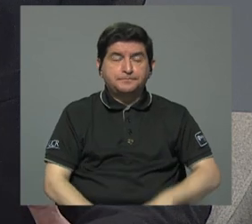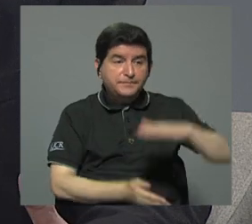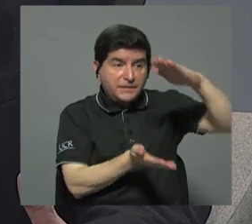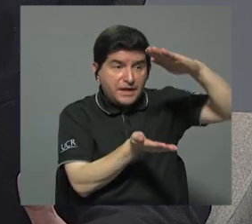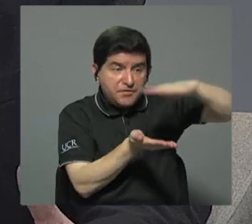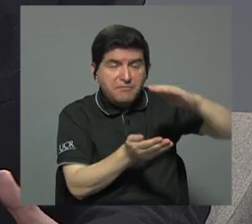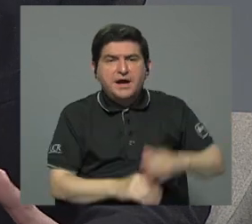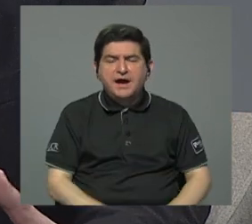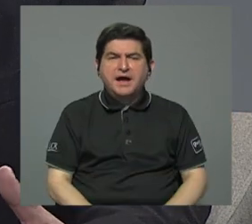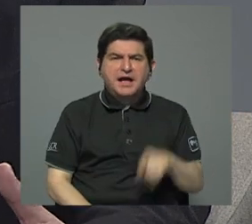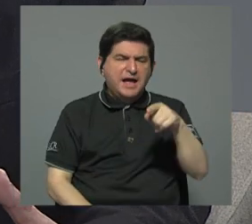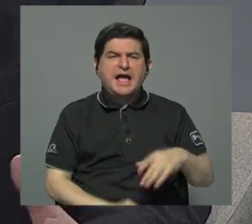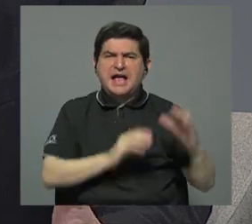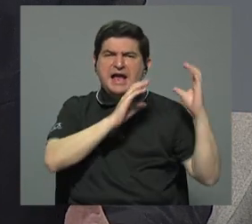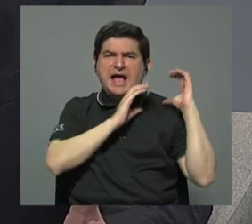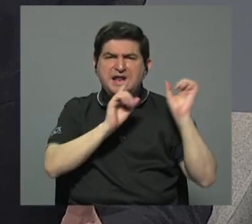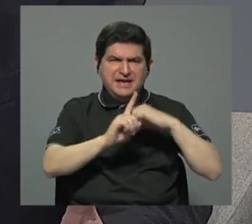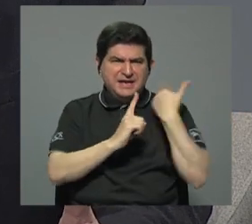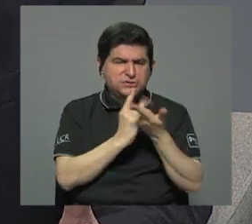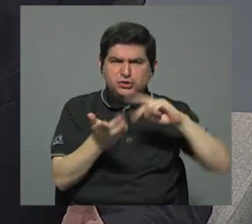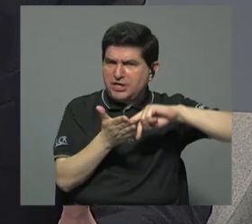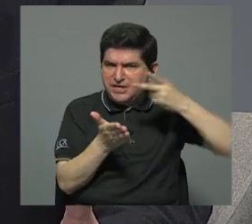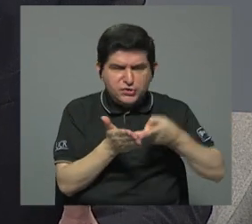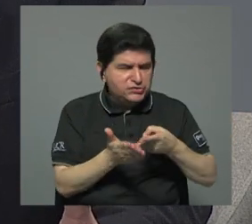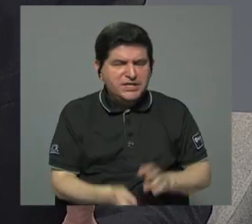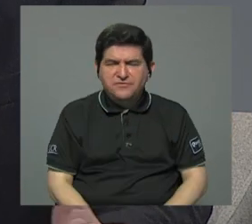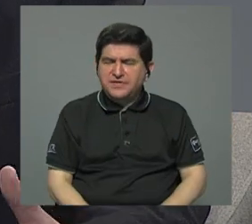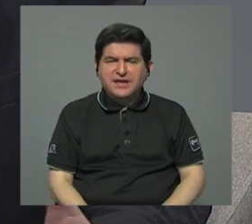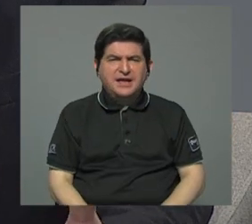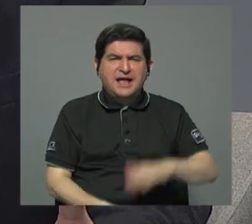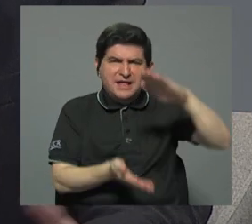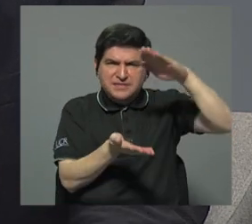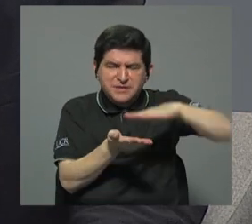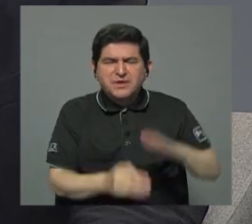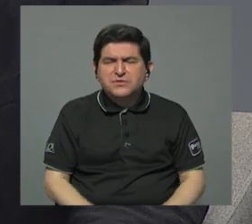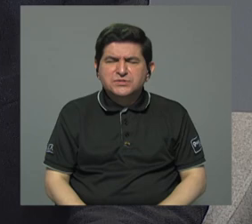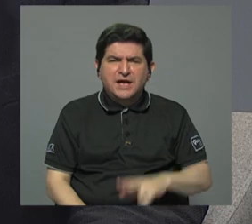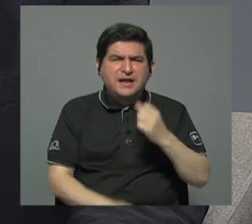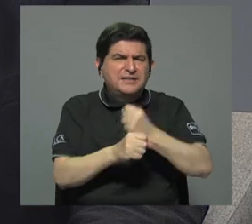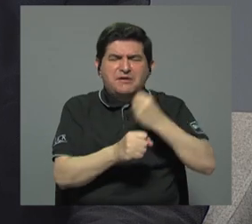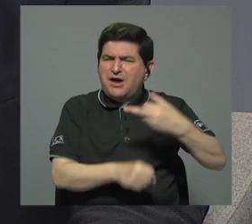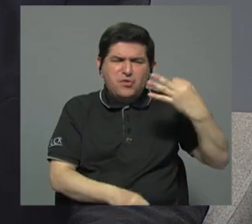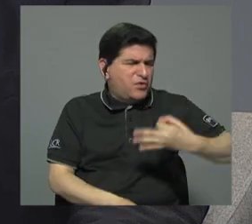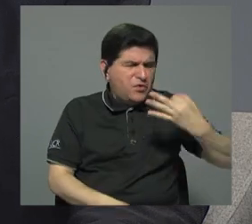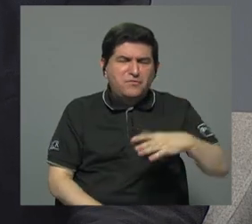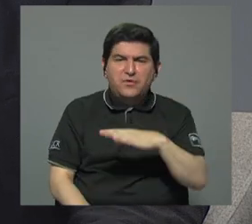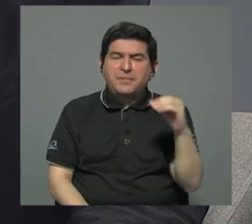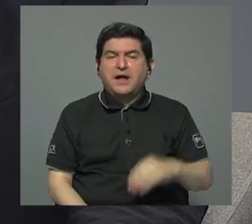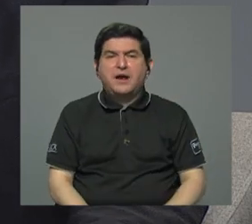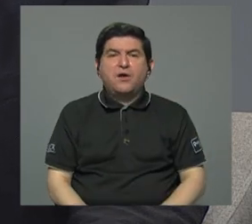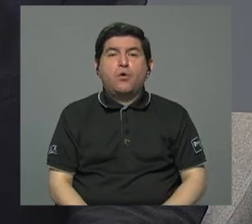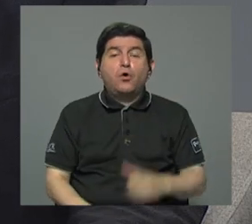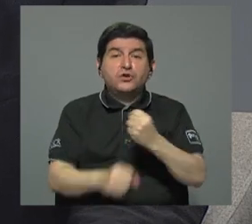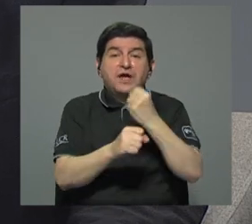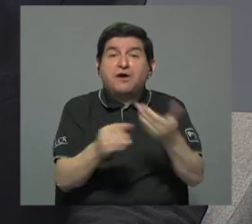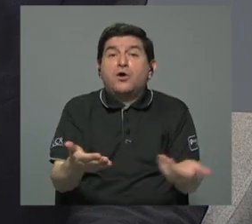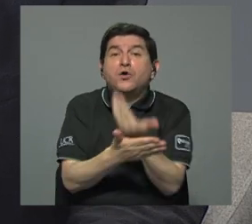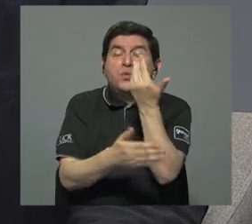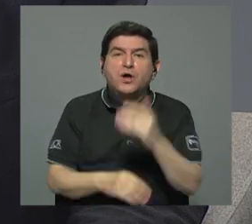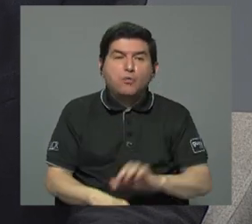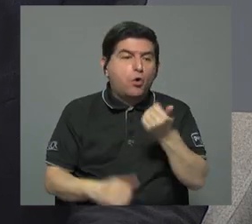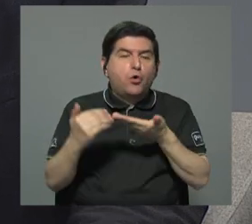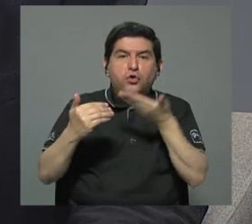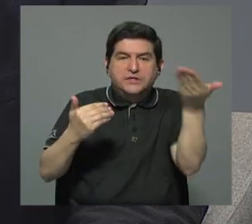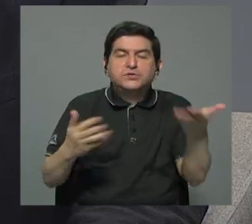de las cargas sociales no necesariamente se va a traducir en una reducción de la informalidad y en el aumento de los puestos de trabajo, porque hay otros elementos que